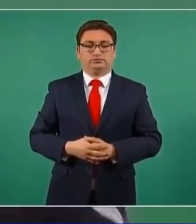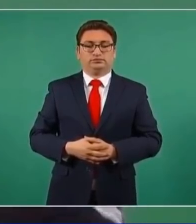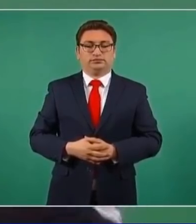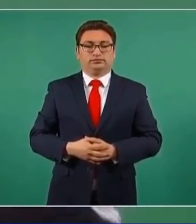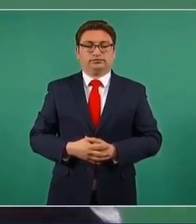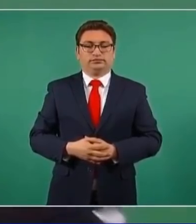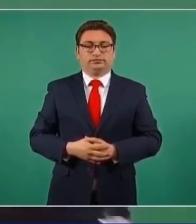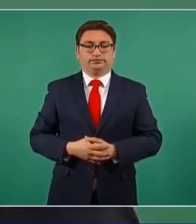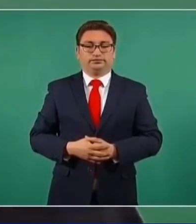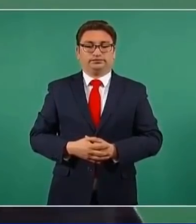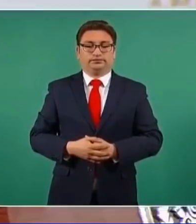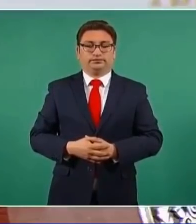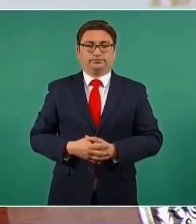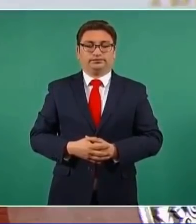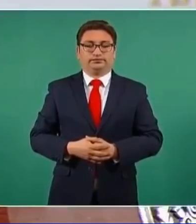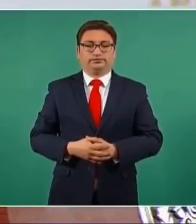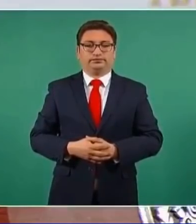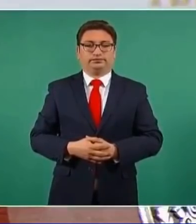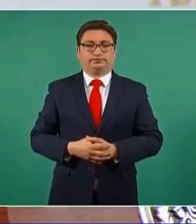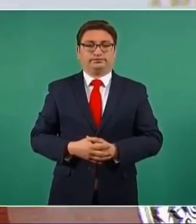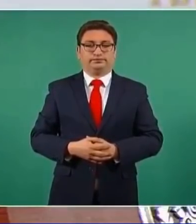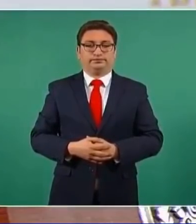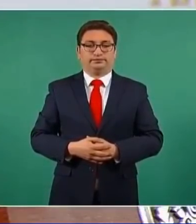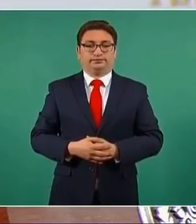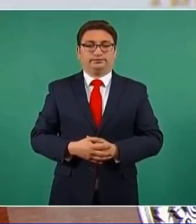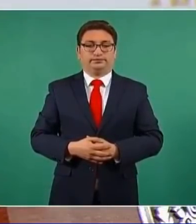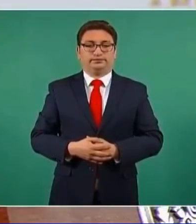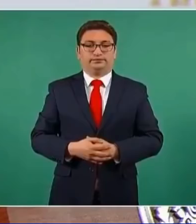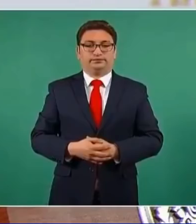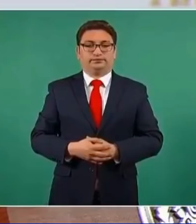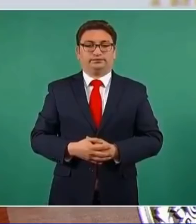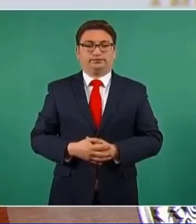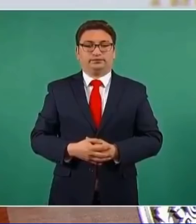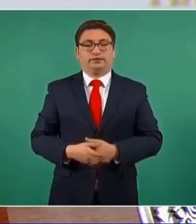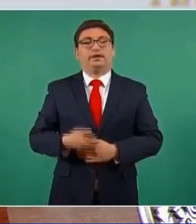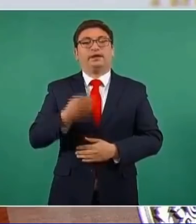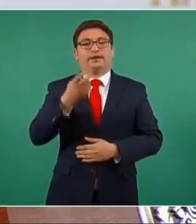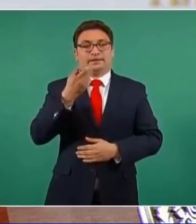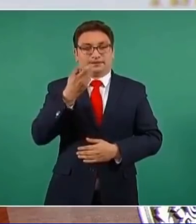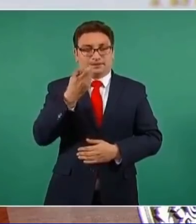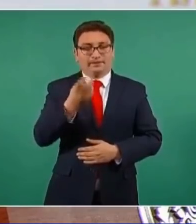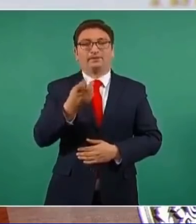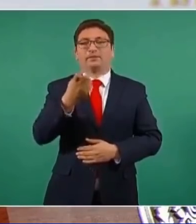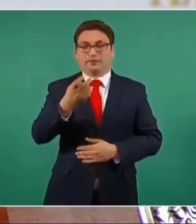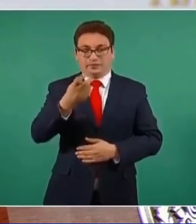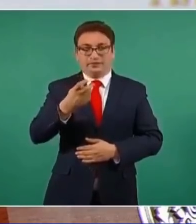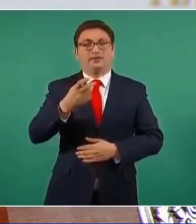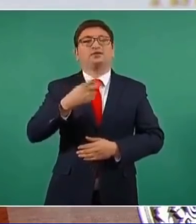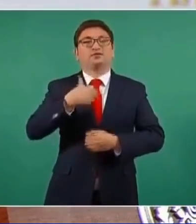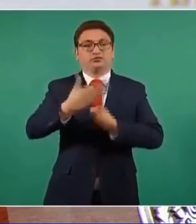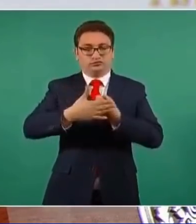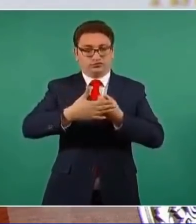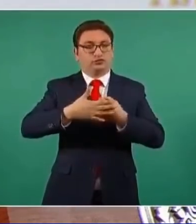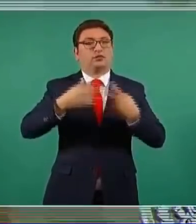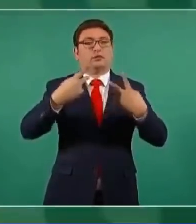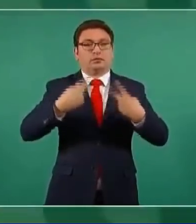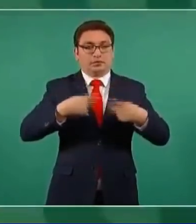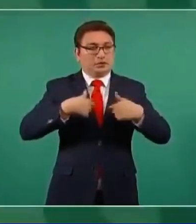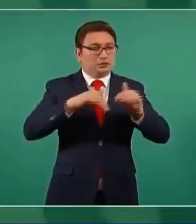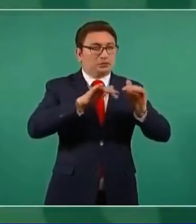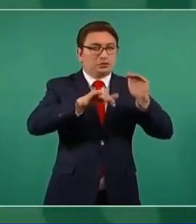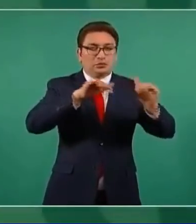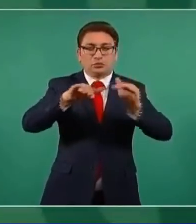Entonces, eso es lo que se le va a pedir a la gente. ¿Quieres que se juzgue eso?